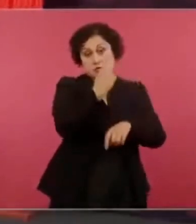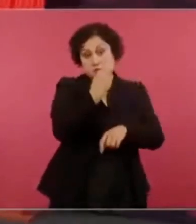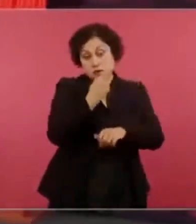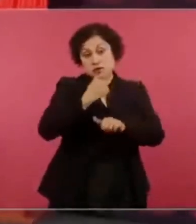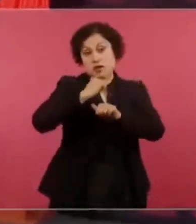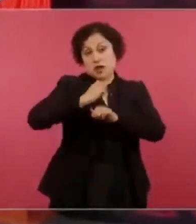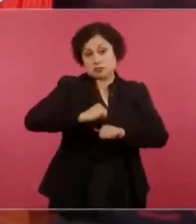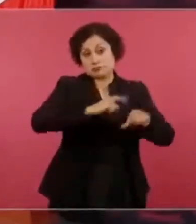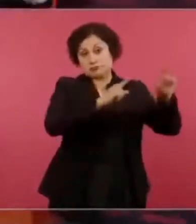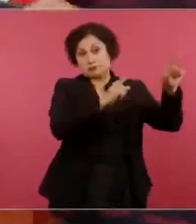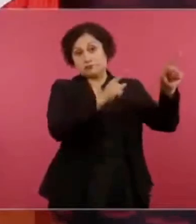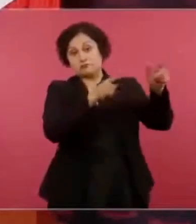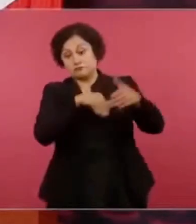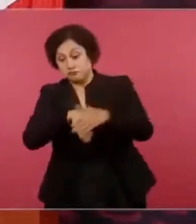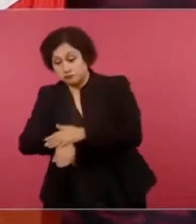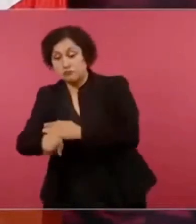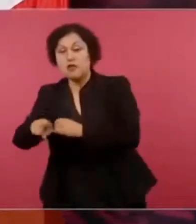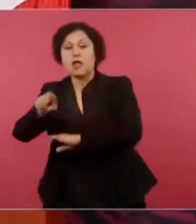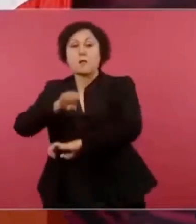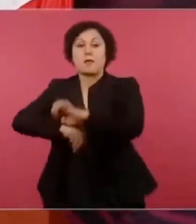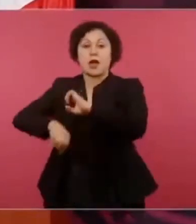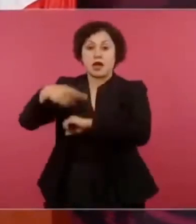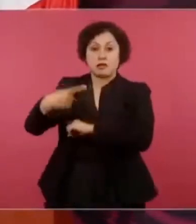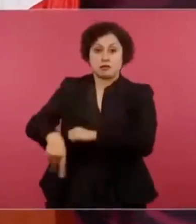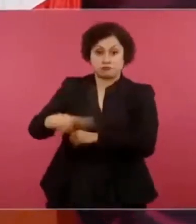y daban instrucciones